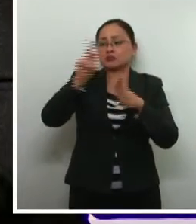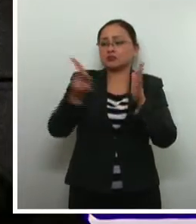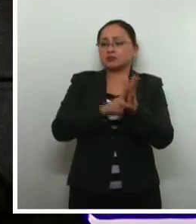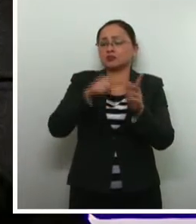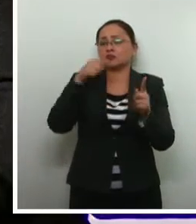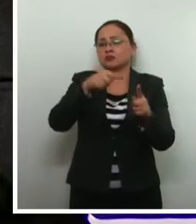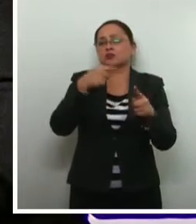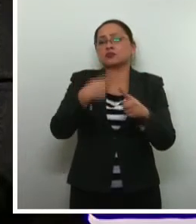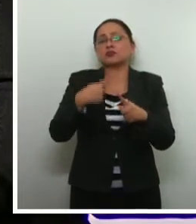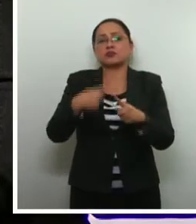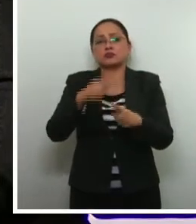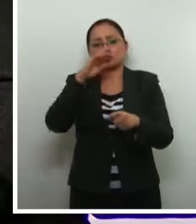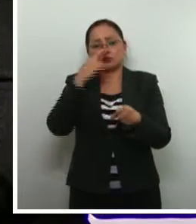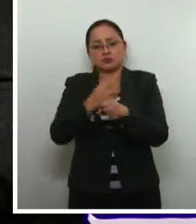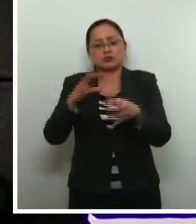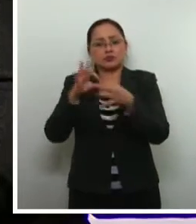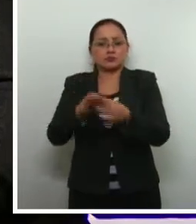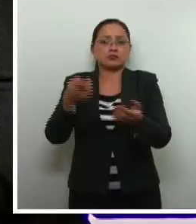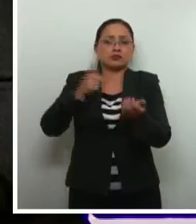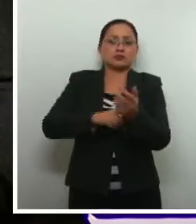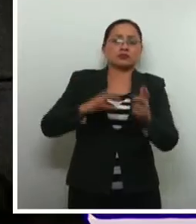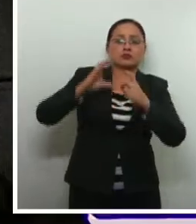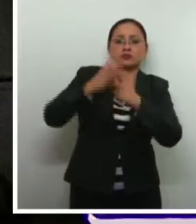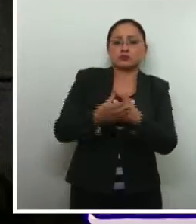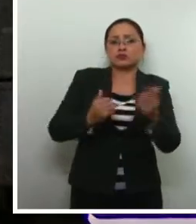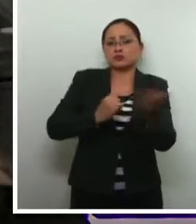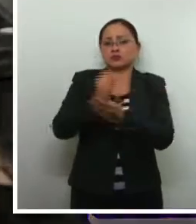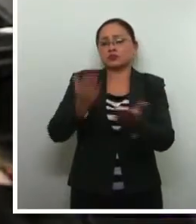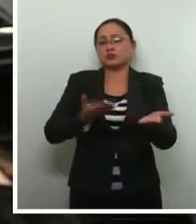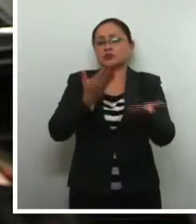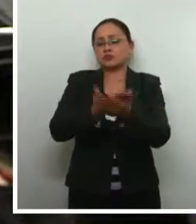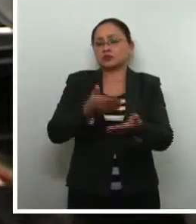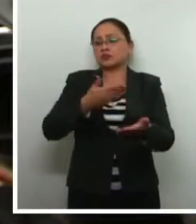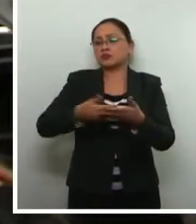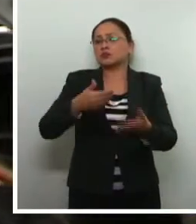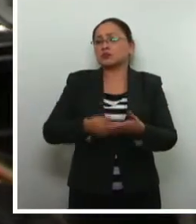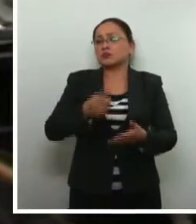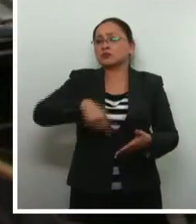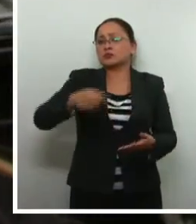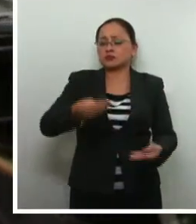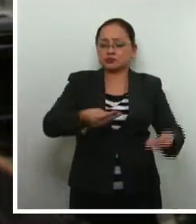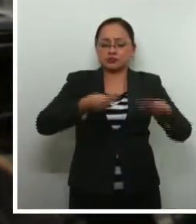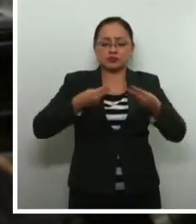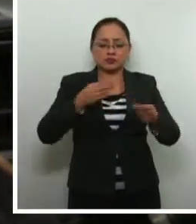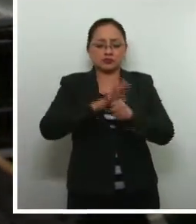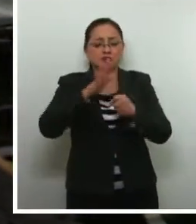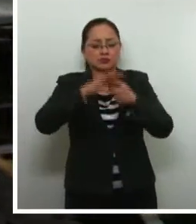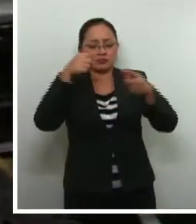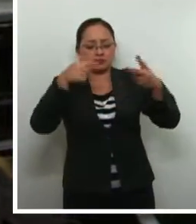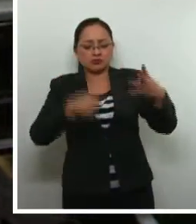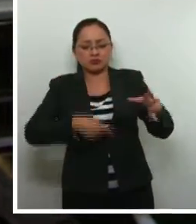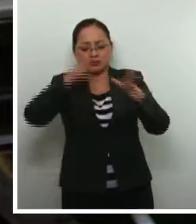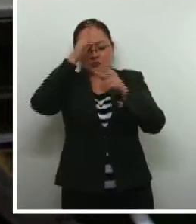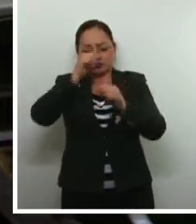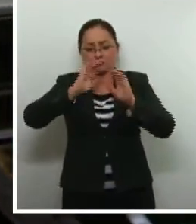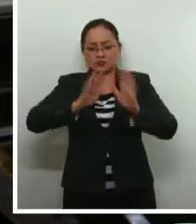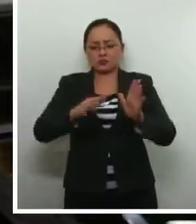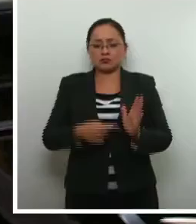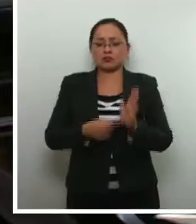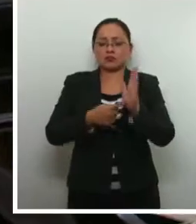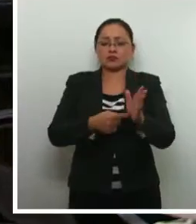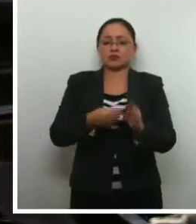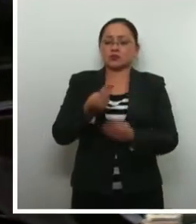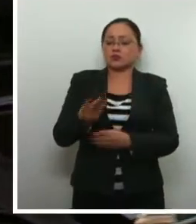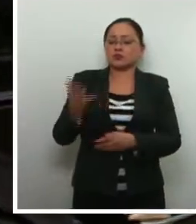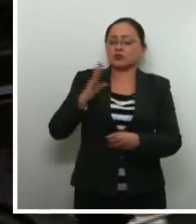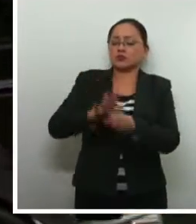parte de las propias comisiones dictaminadoras y trajeran identificados los puntos de acuerdo y en aquellos